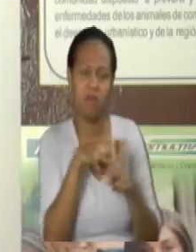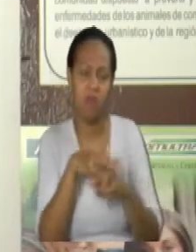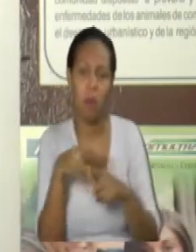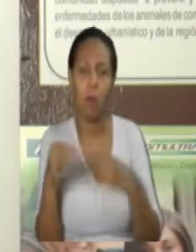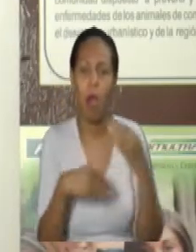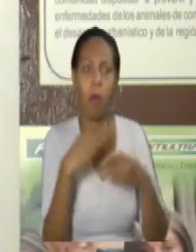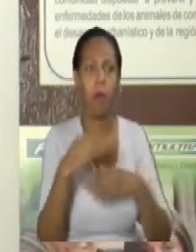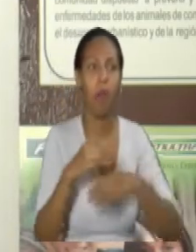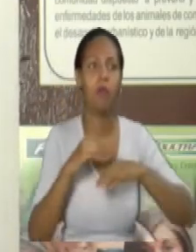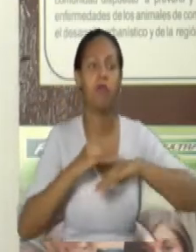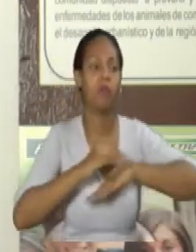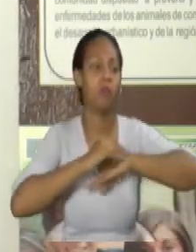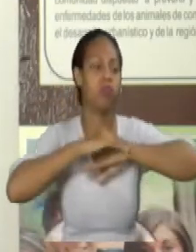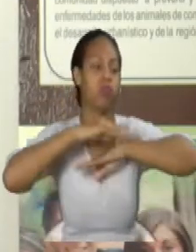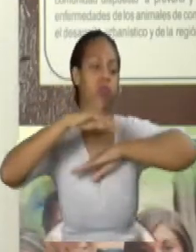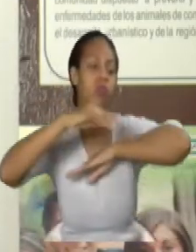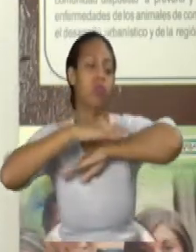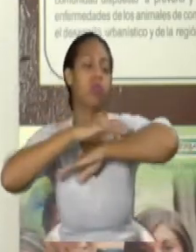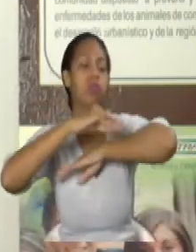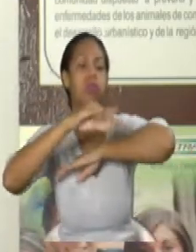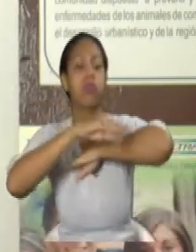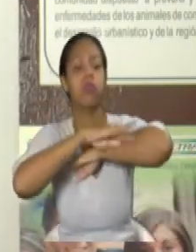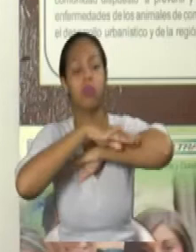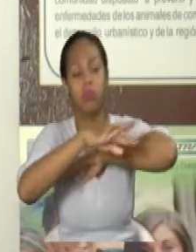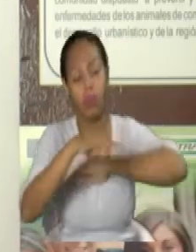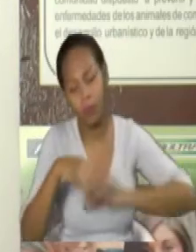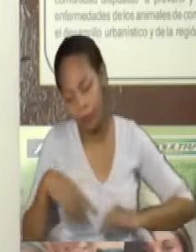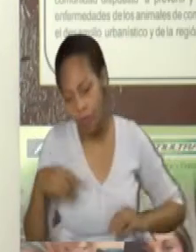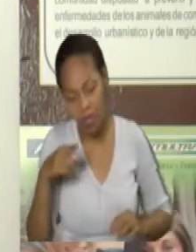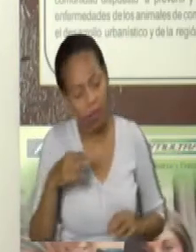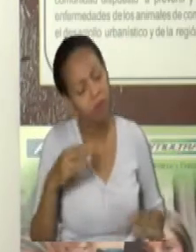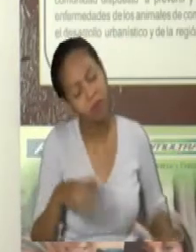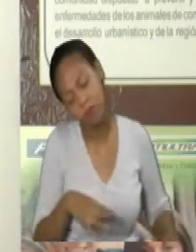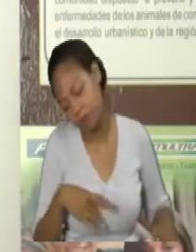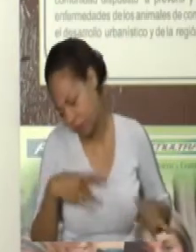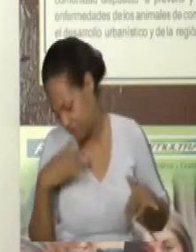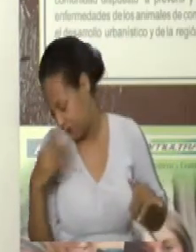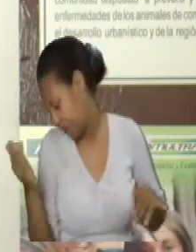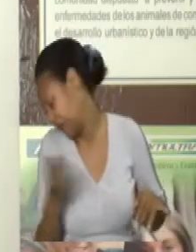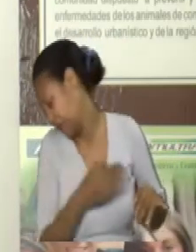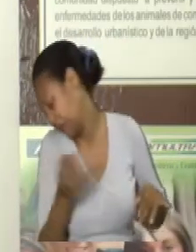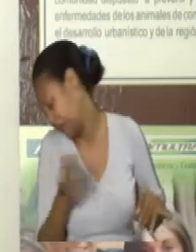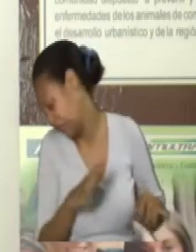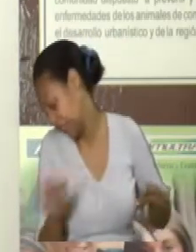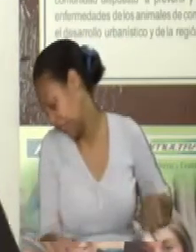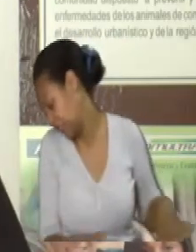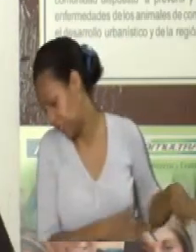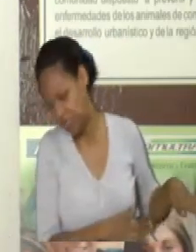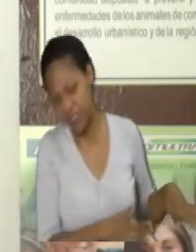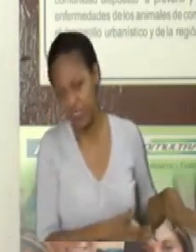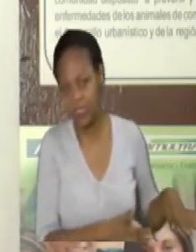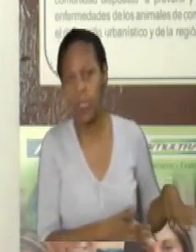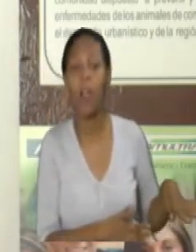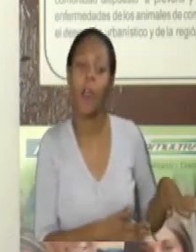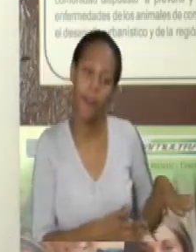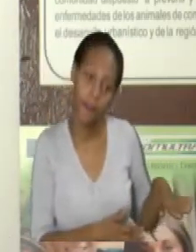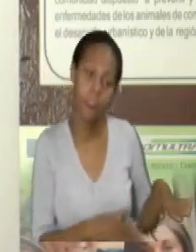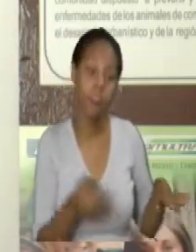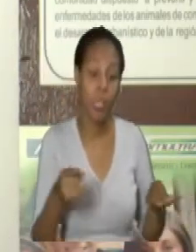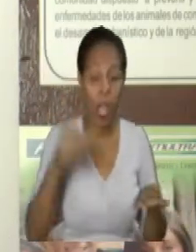unas sustancias que se llaman toxinas, y esas toxinas son las que generan un mal olor. Entonces, el alimento